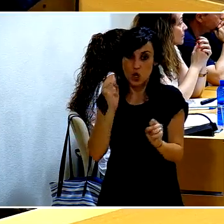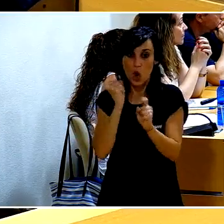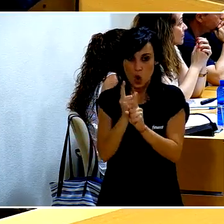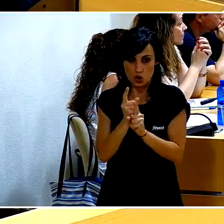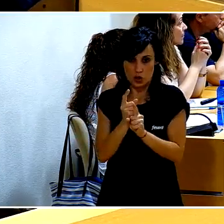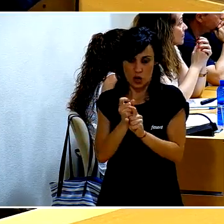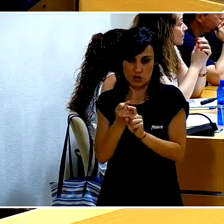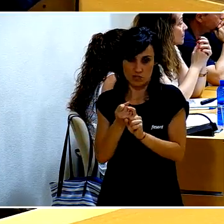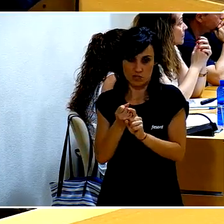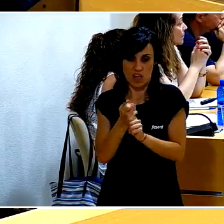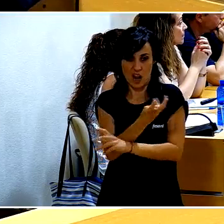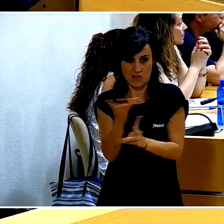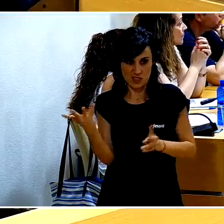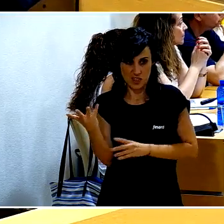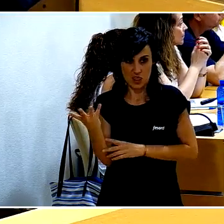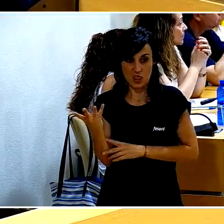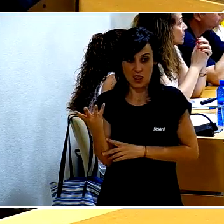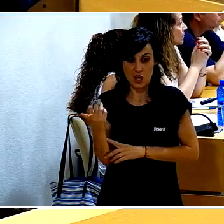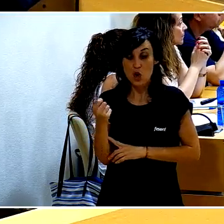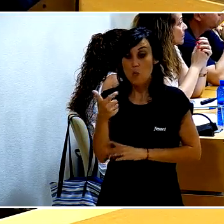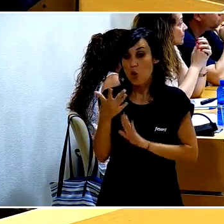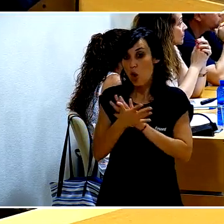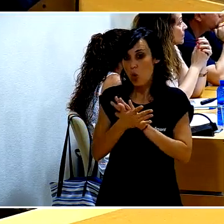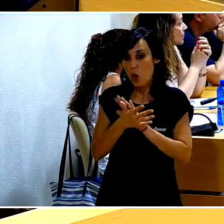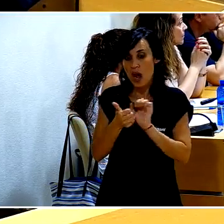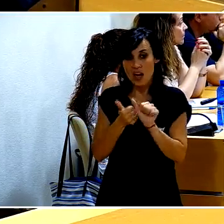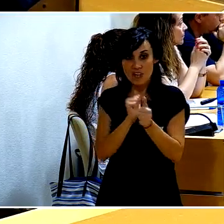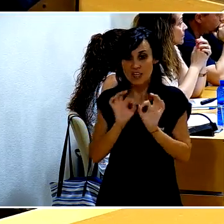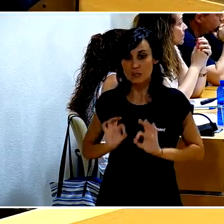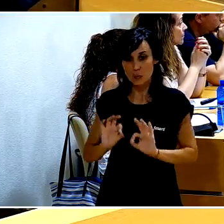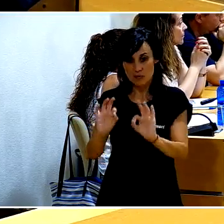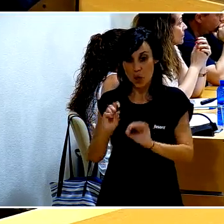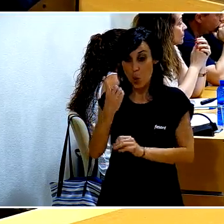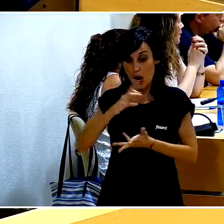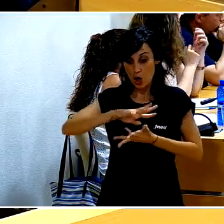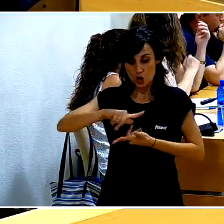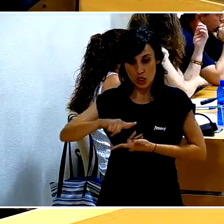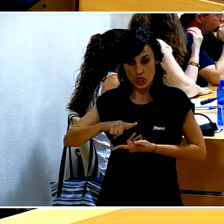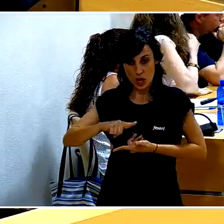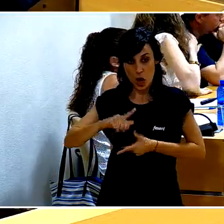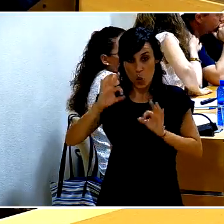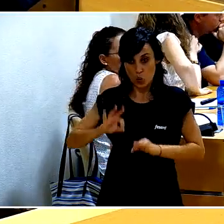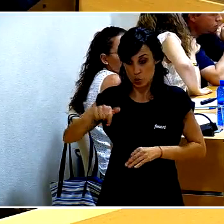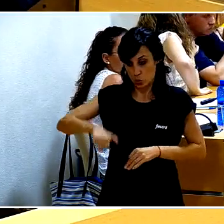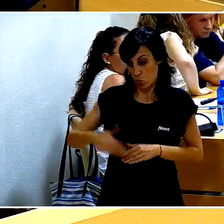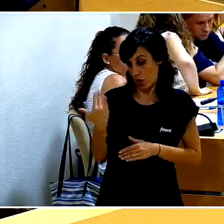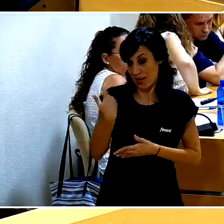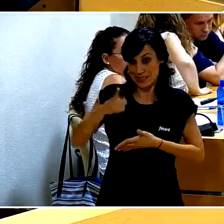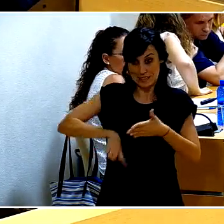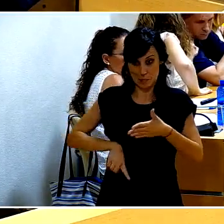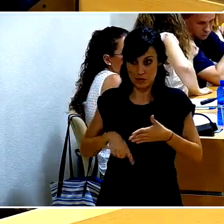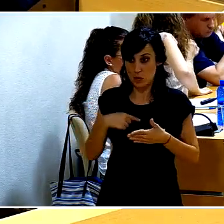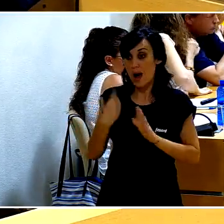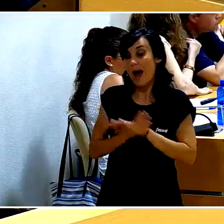la diversidad. Y quiero hacer una referencia muy específica a una noticia aparecida este mismo mes. No estamos